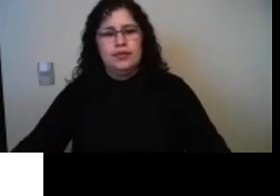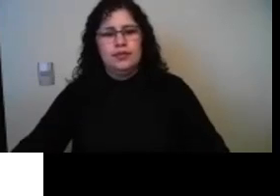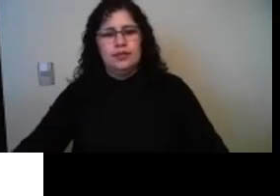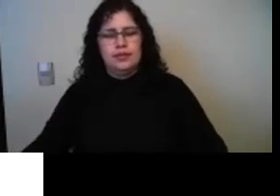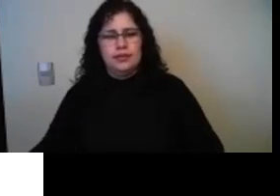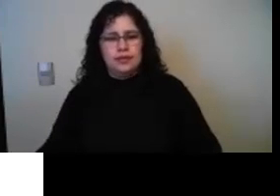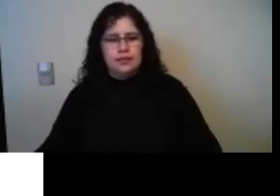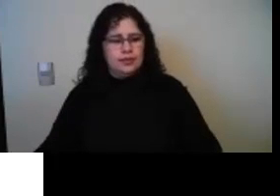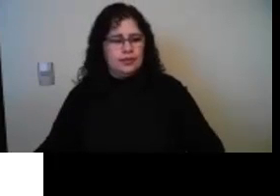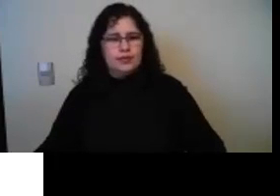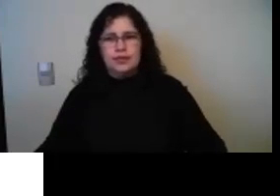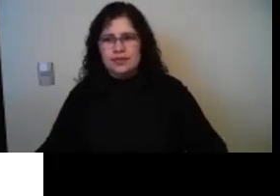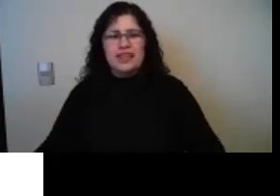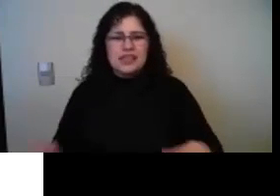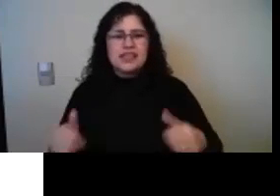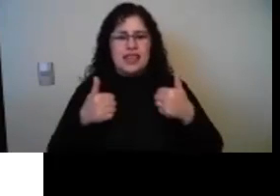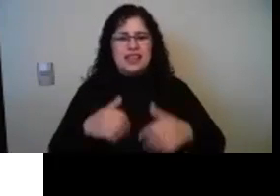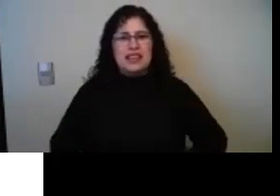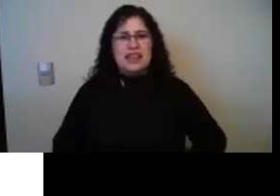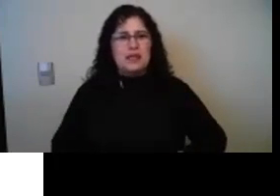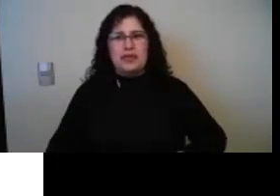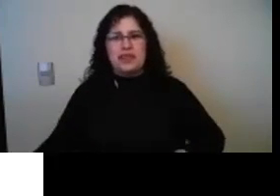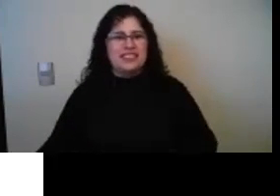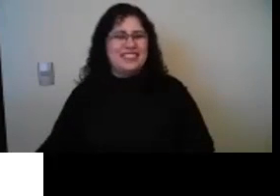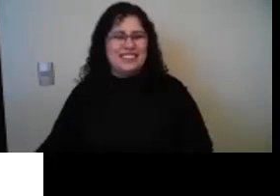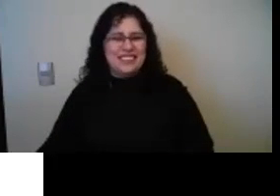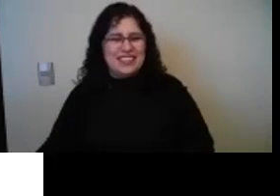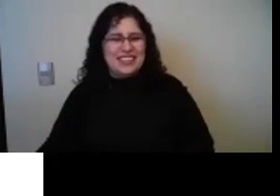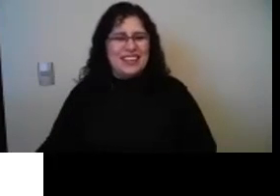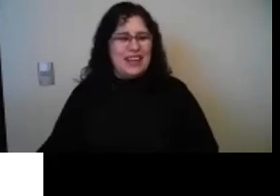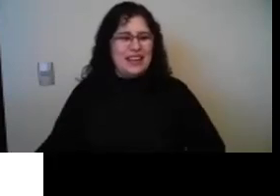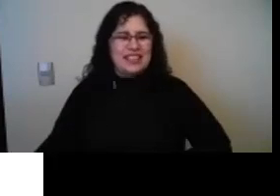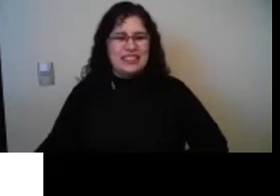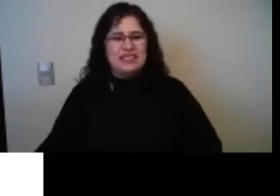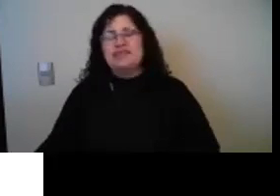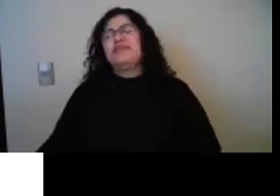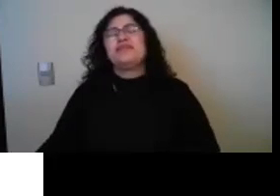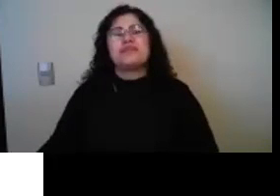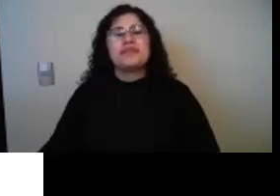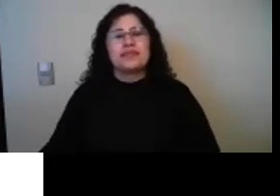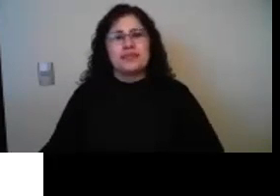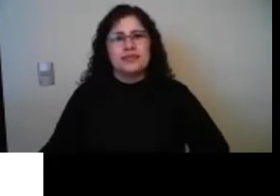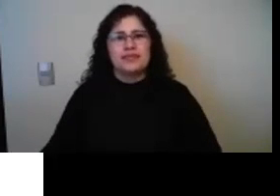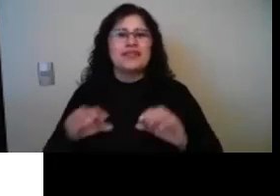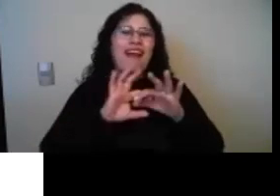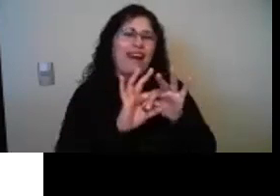Ahí debería poder. Y dice gracias, profe, en el chat.